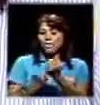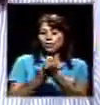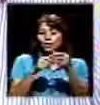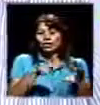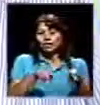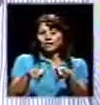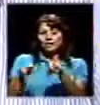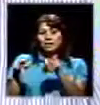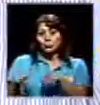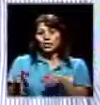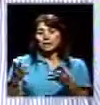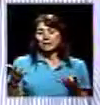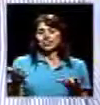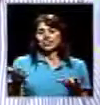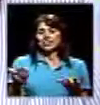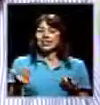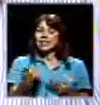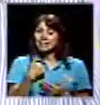que pasan